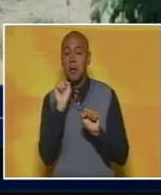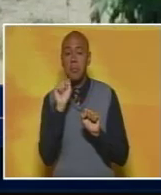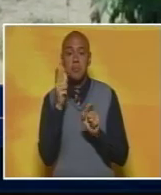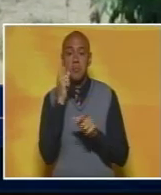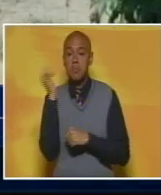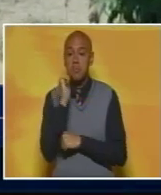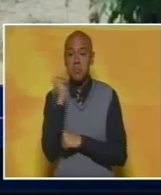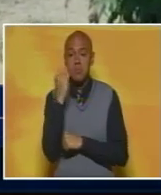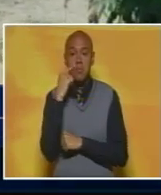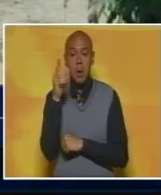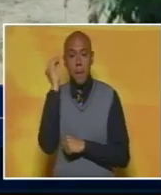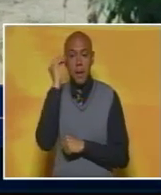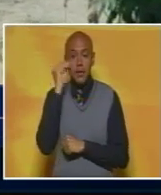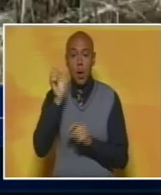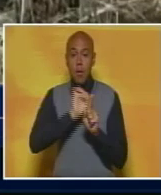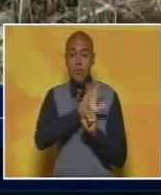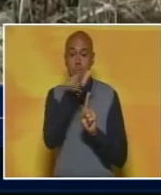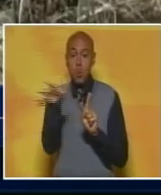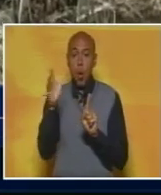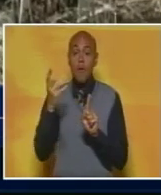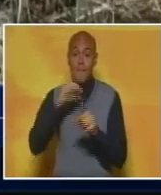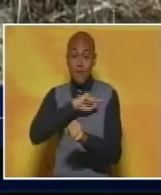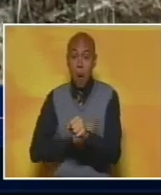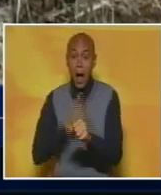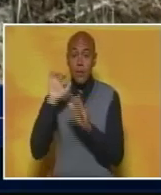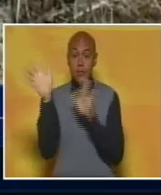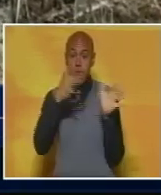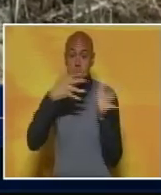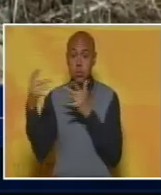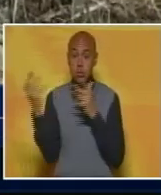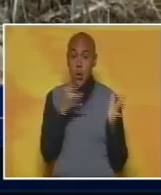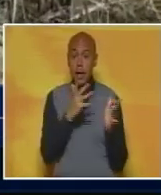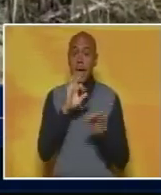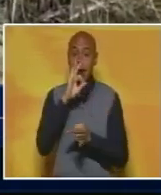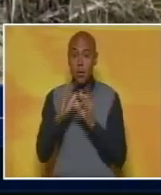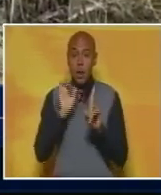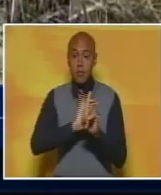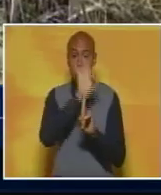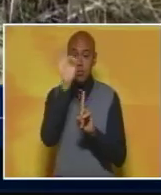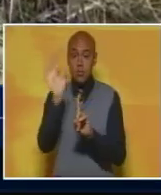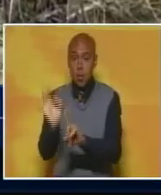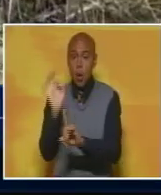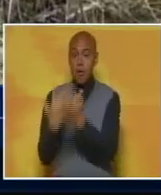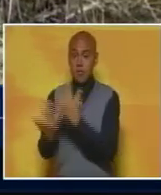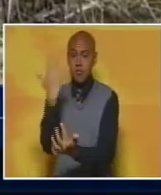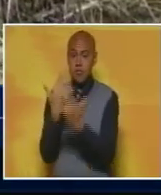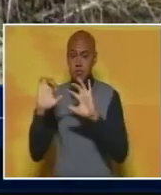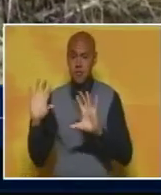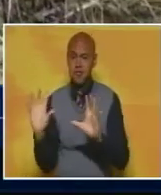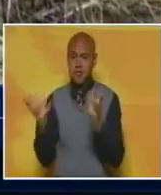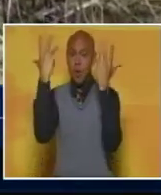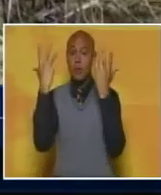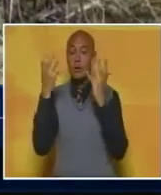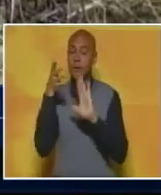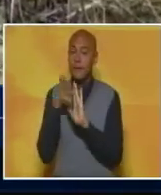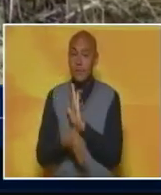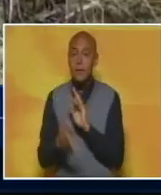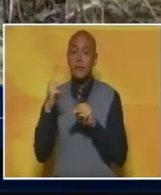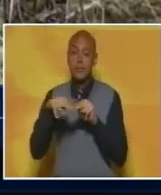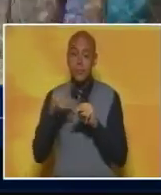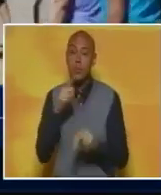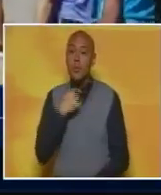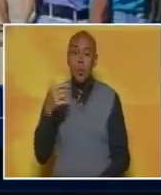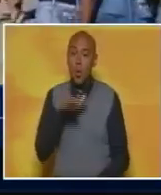en cuenta la magnitud de la brisa que estaba tan fuerte y iba a provocar que las llamas fueran tan enormes. Y lamentablemente, bueno, mira, los niños